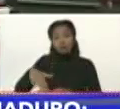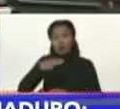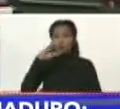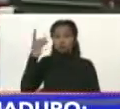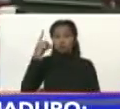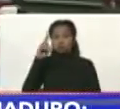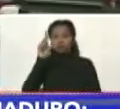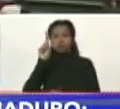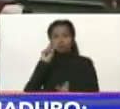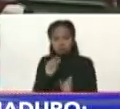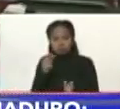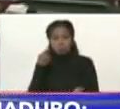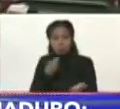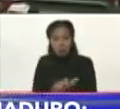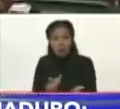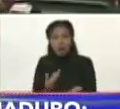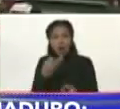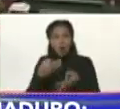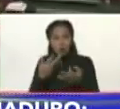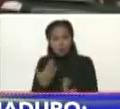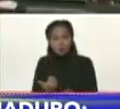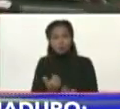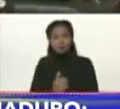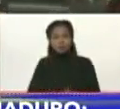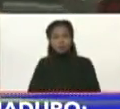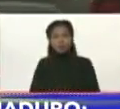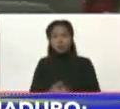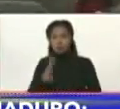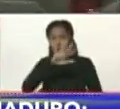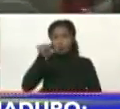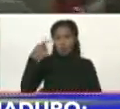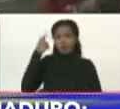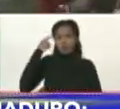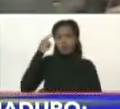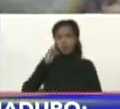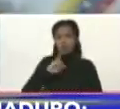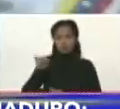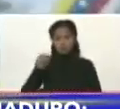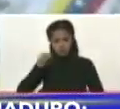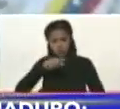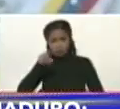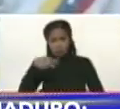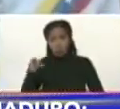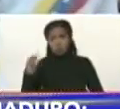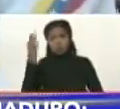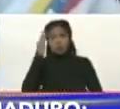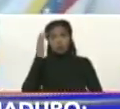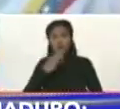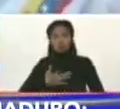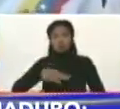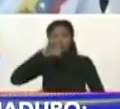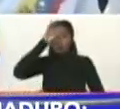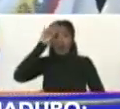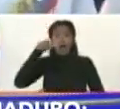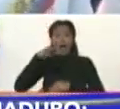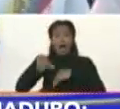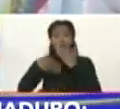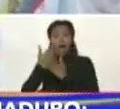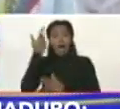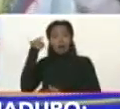precios módicos, a precios justos. ¿Ustedes lo sabían? ¿Ustedes sabían eso? Yo no sabía eso hasta ayer.